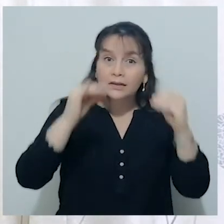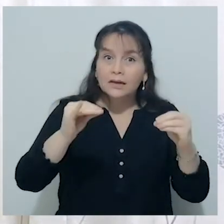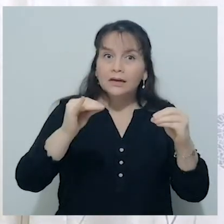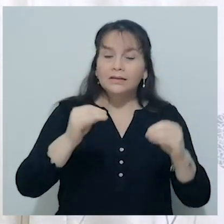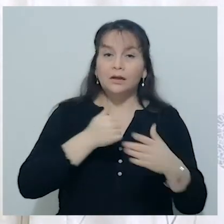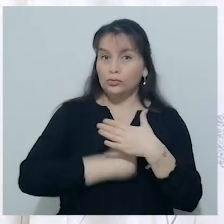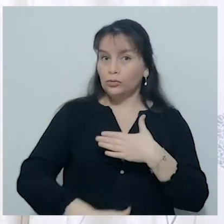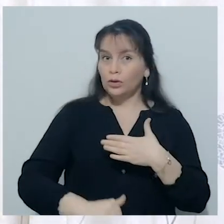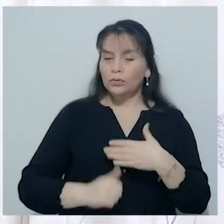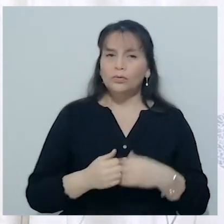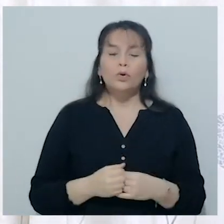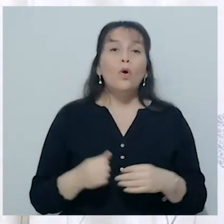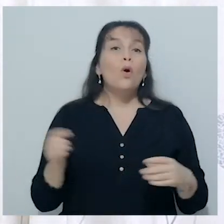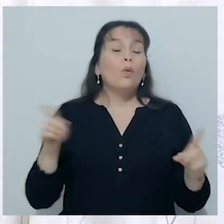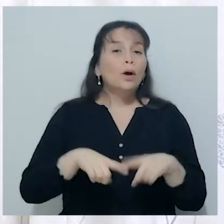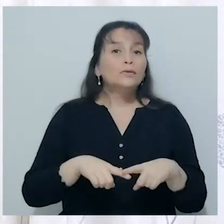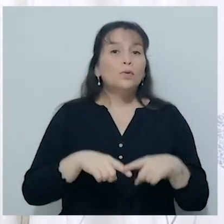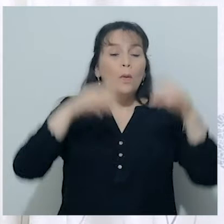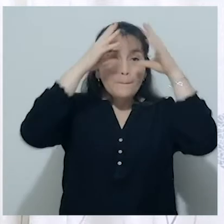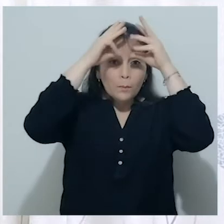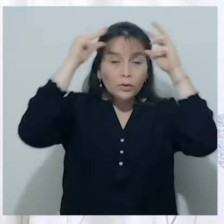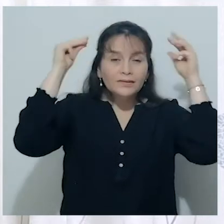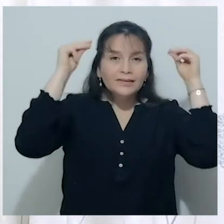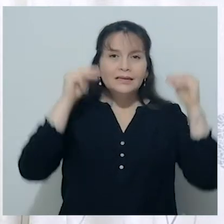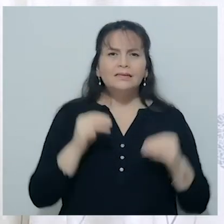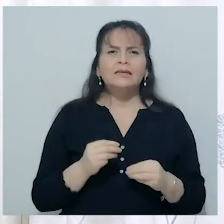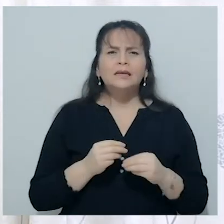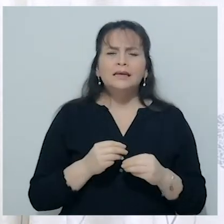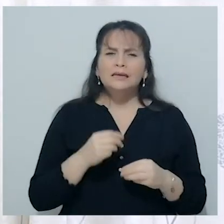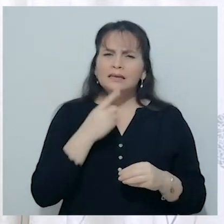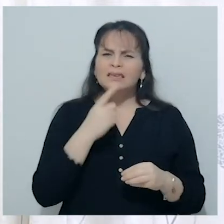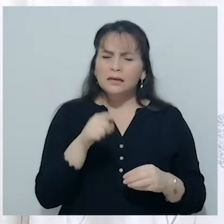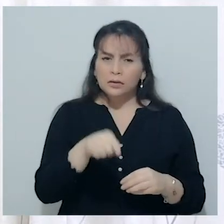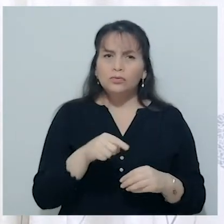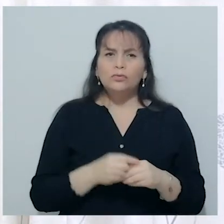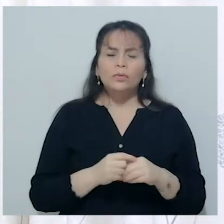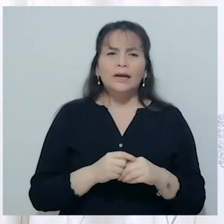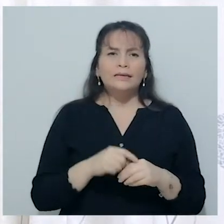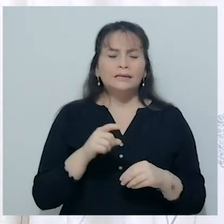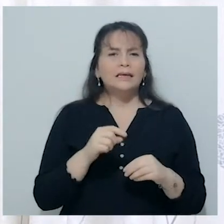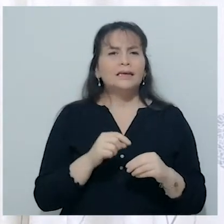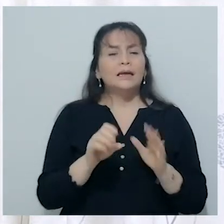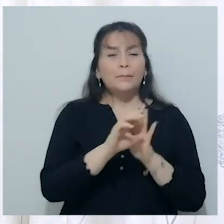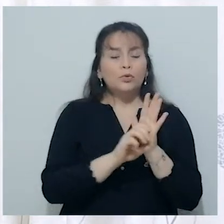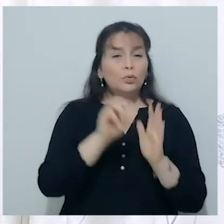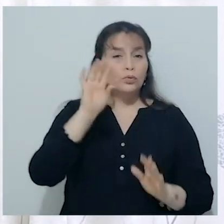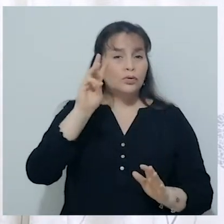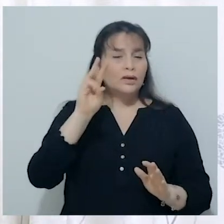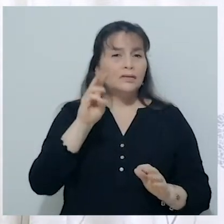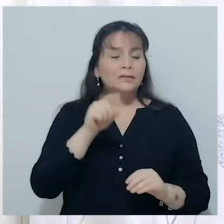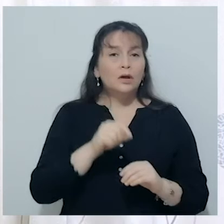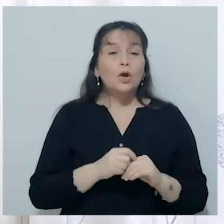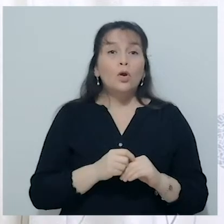y transmitirla a sus hijos. Cuando Moisés describe esto en Deuteronomio 6, recordemos que